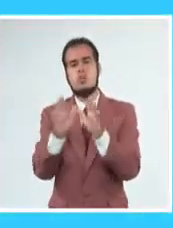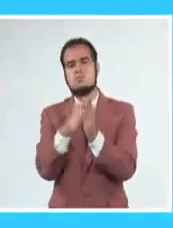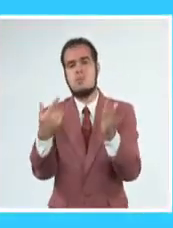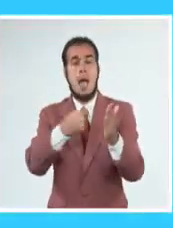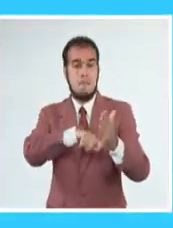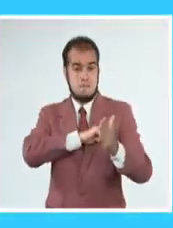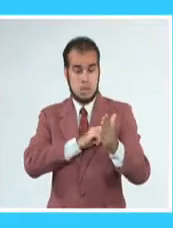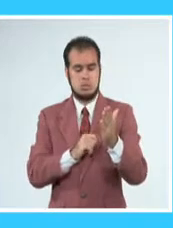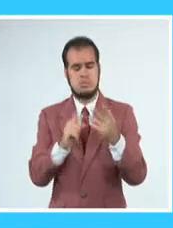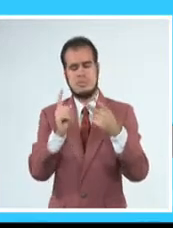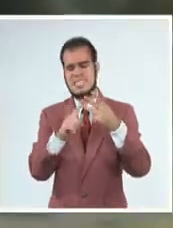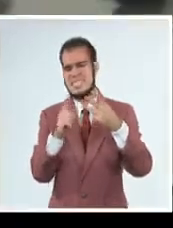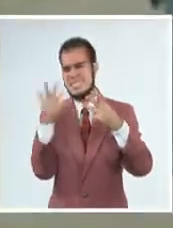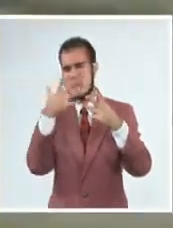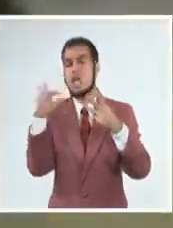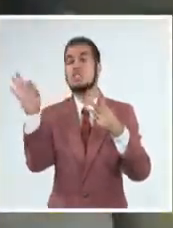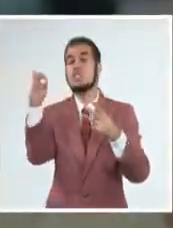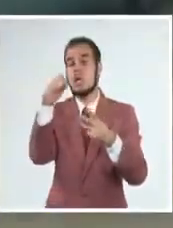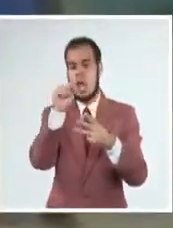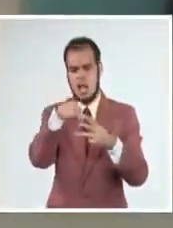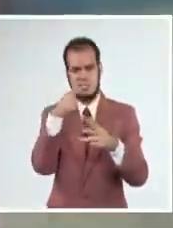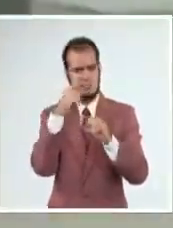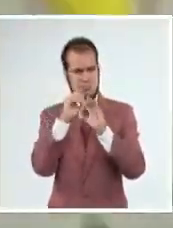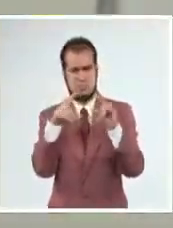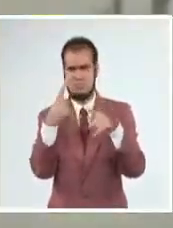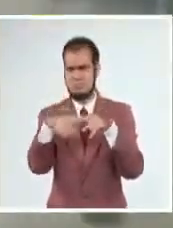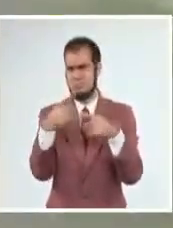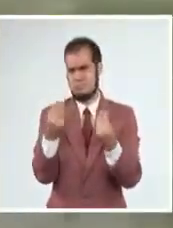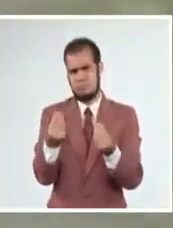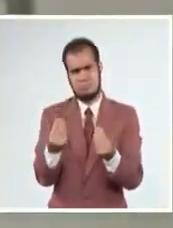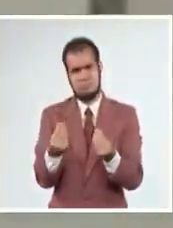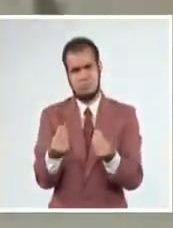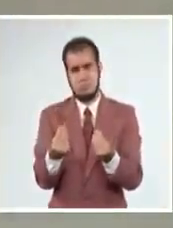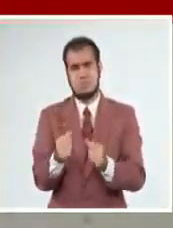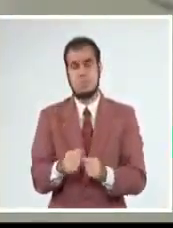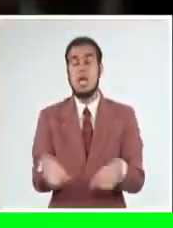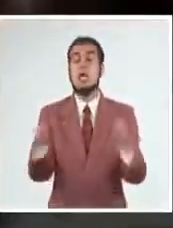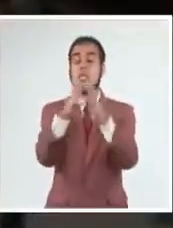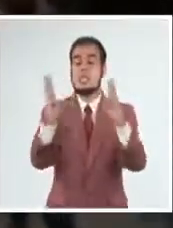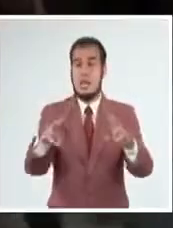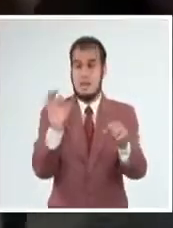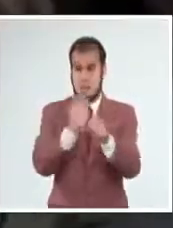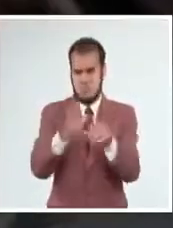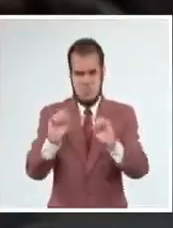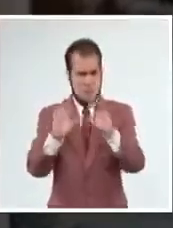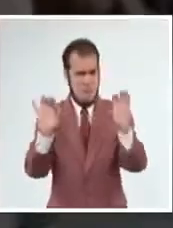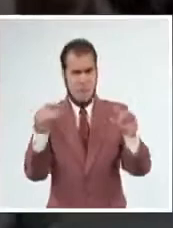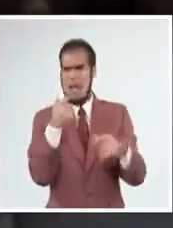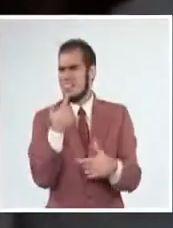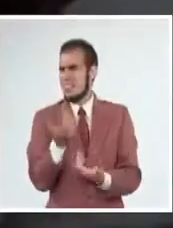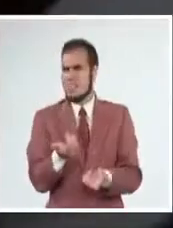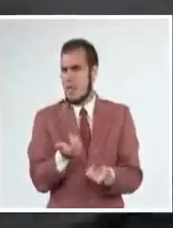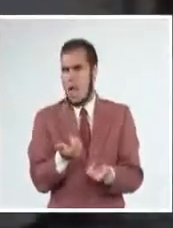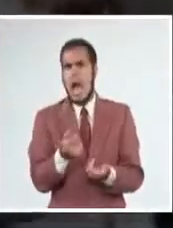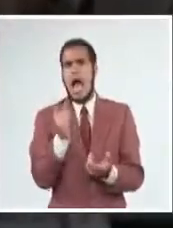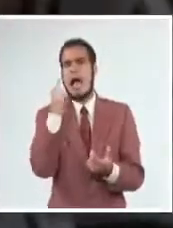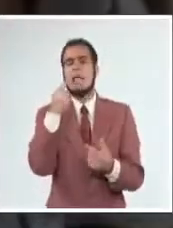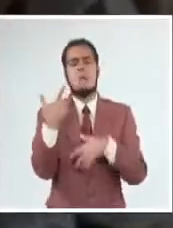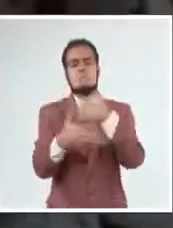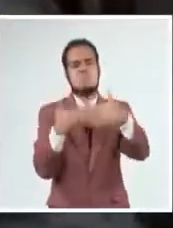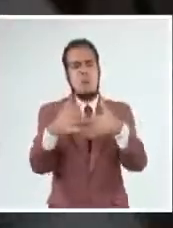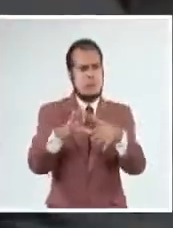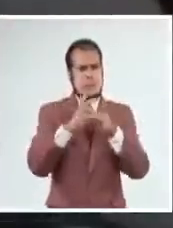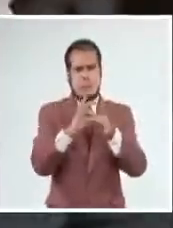y la compañía Twitter. Esta operación en redes sociales exacerbaba la atmósfera de confrontación generalizada